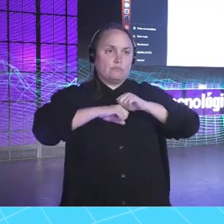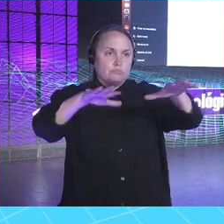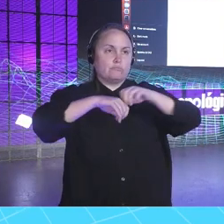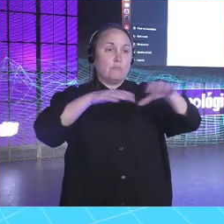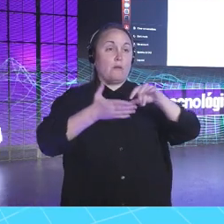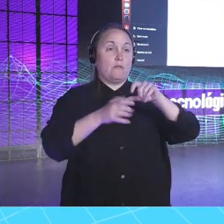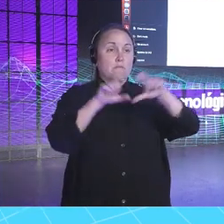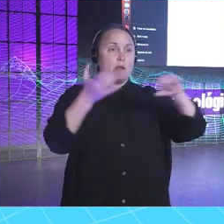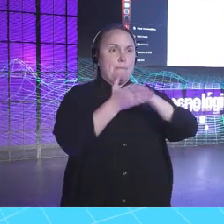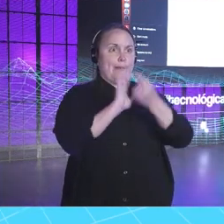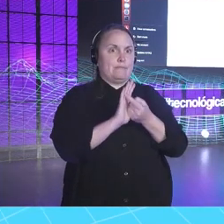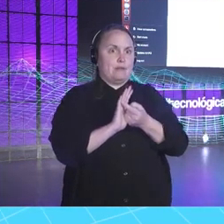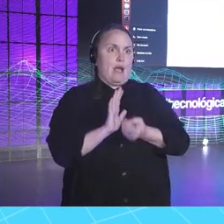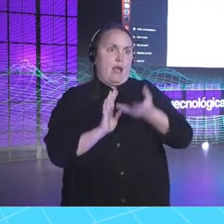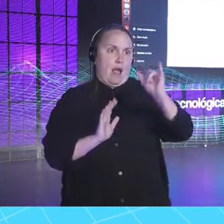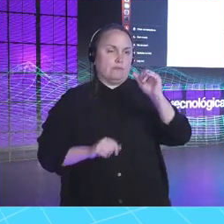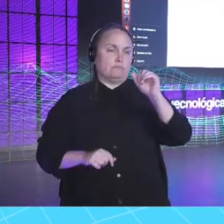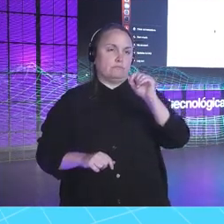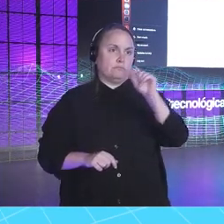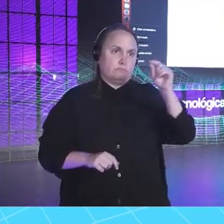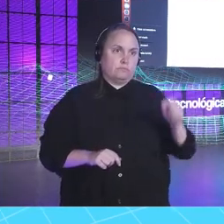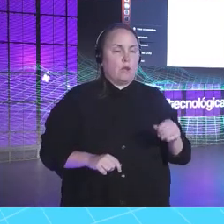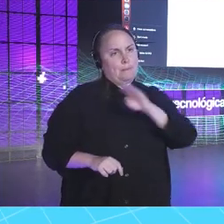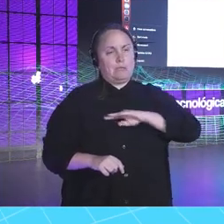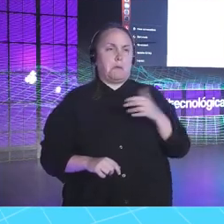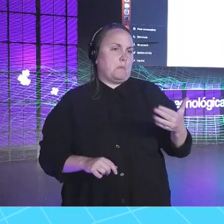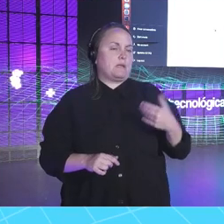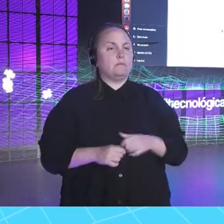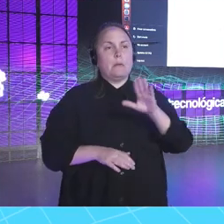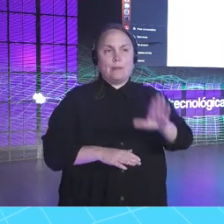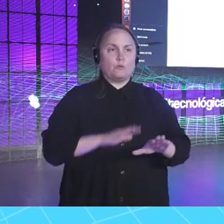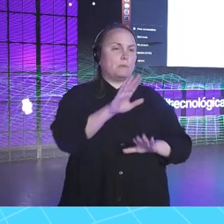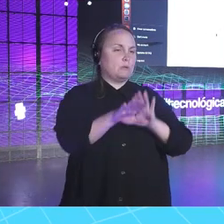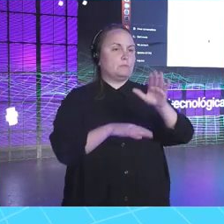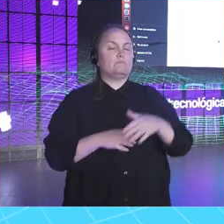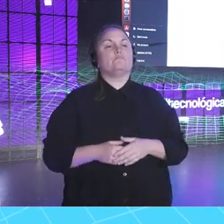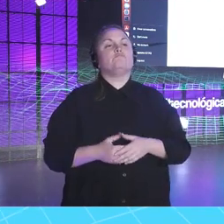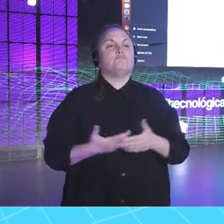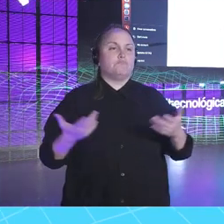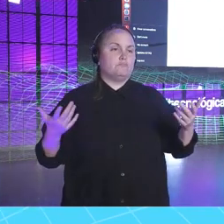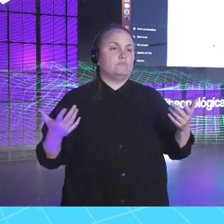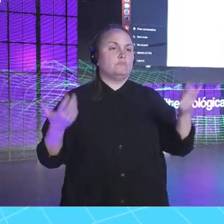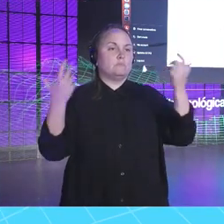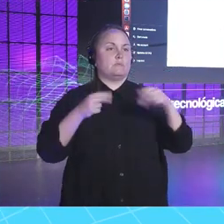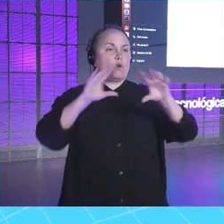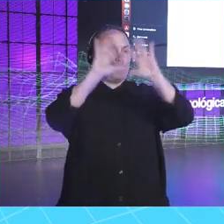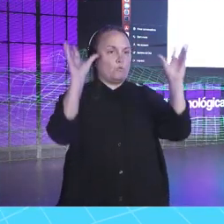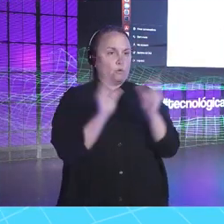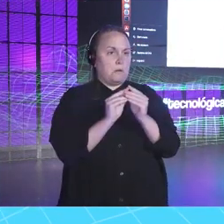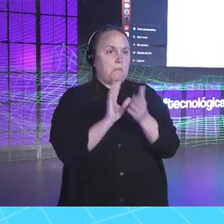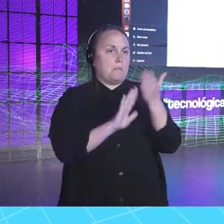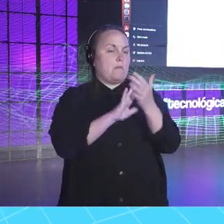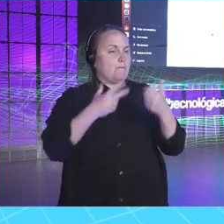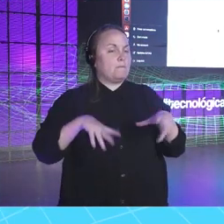business plan se nos está juntando el trabajo eh Bueno no pasa nada vamos paso a paso me voy a dar el lujo de que acabe conclusiones ya está acabando